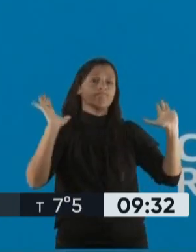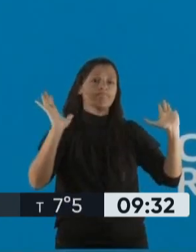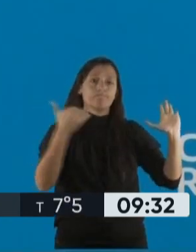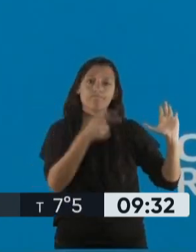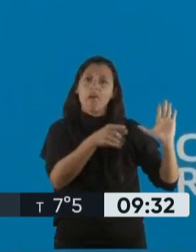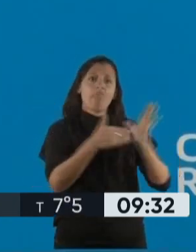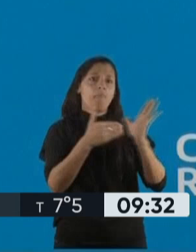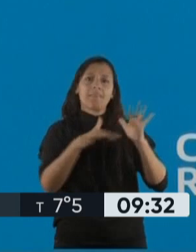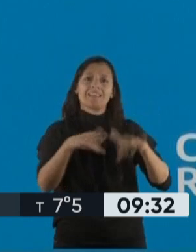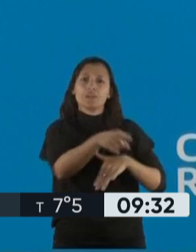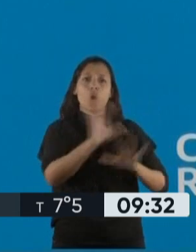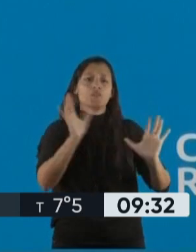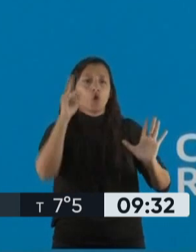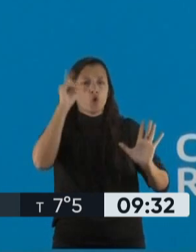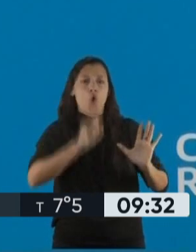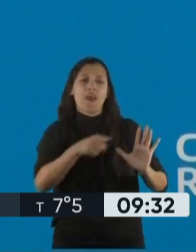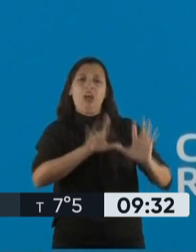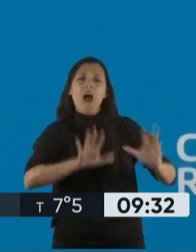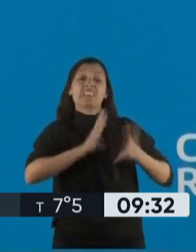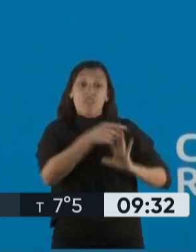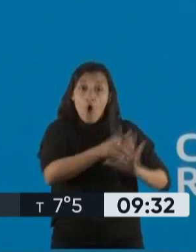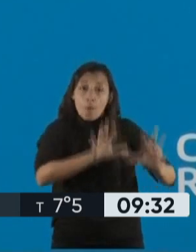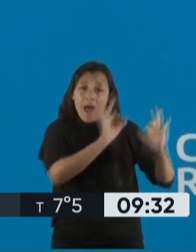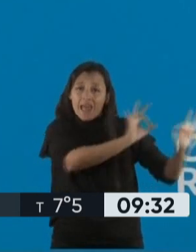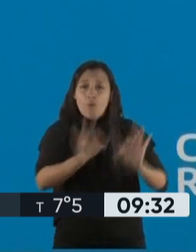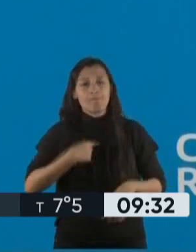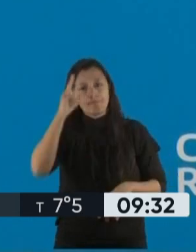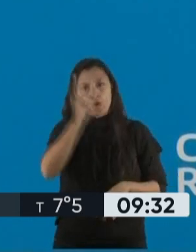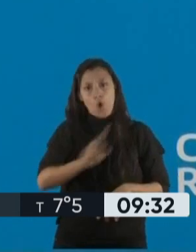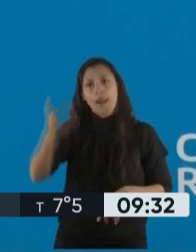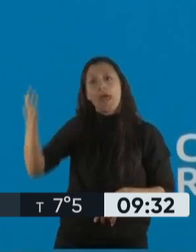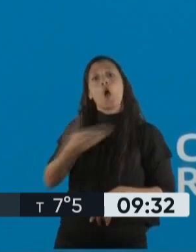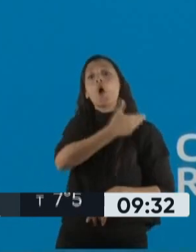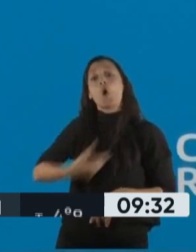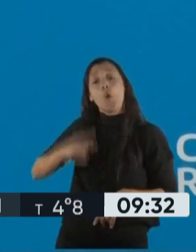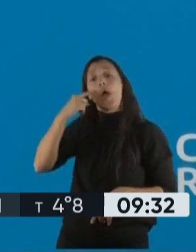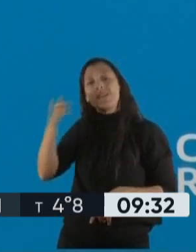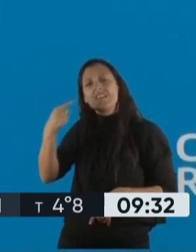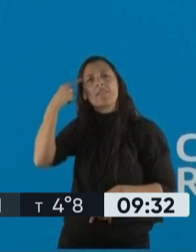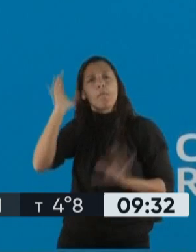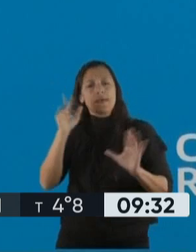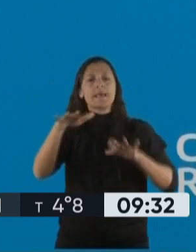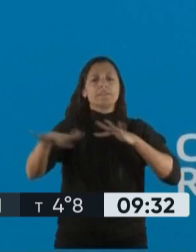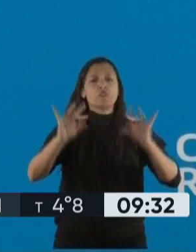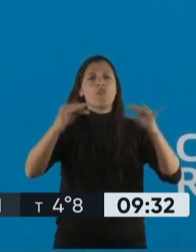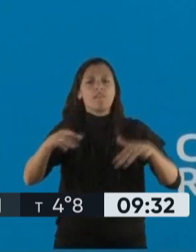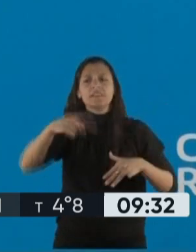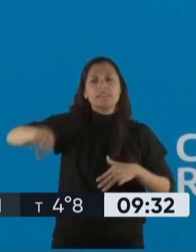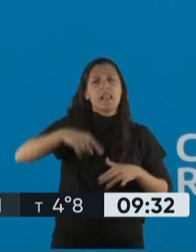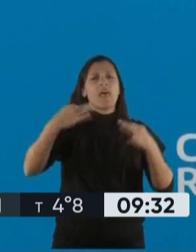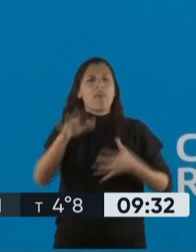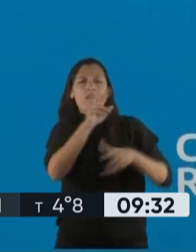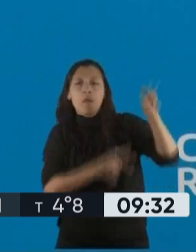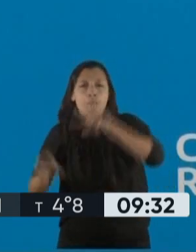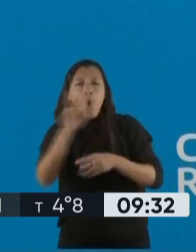situación que seguramente no se dio de esa manera. El presidente cree, el gobierno cree que en las situaciones complejas hay que buscar el